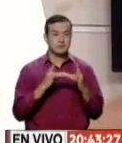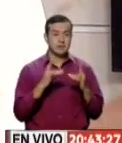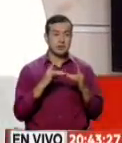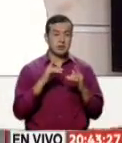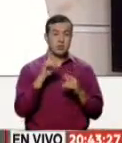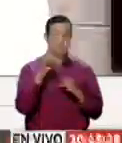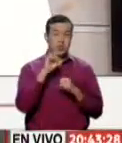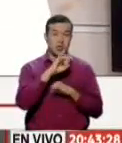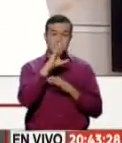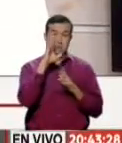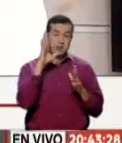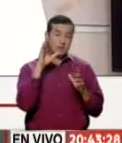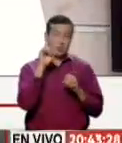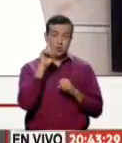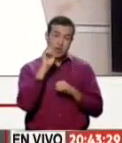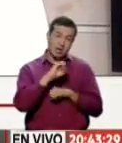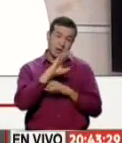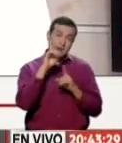levanta a 1 de la mañana.